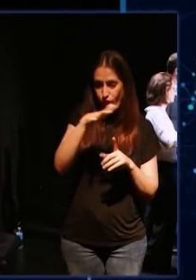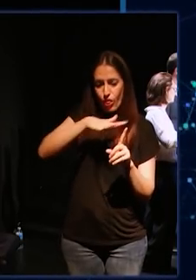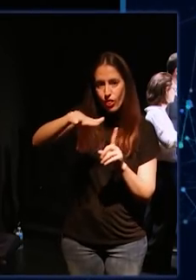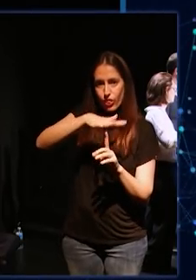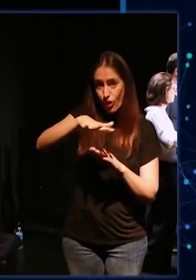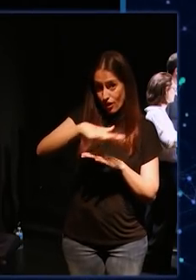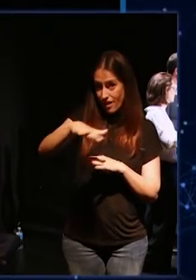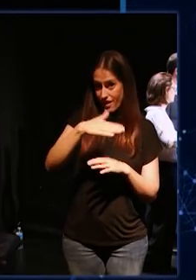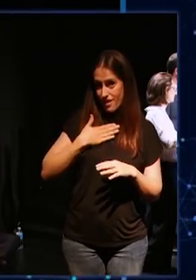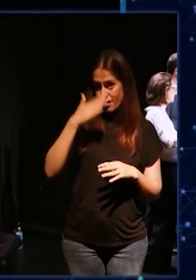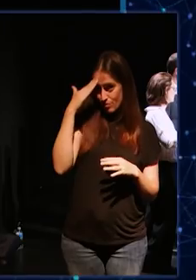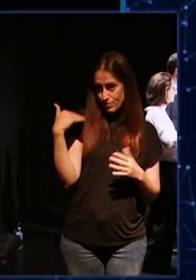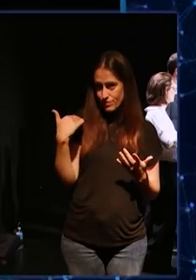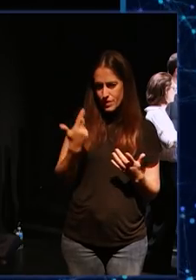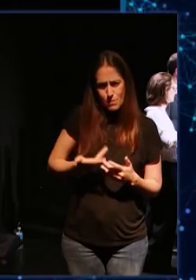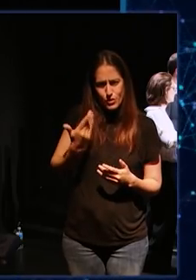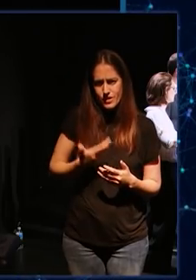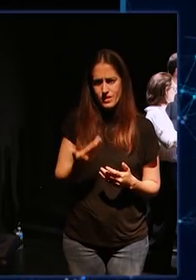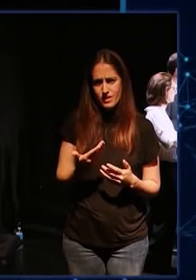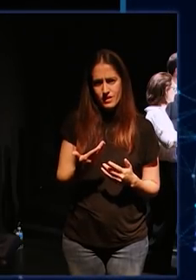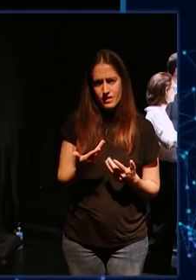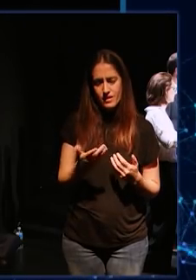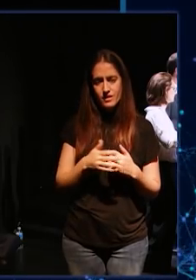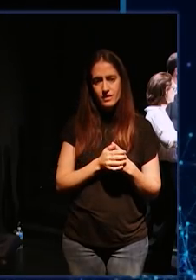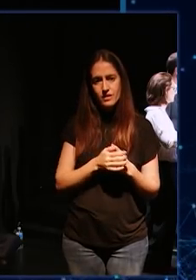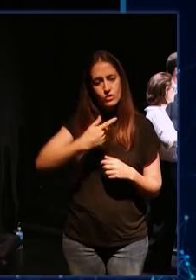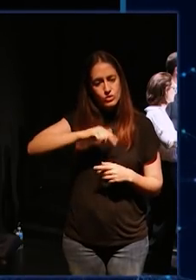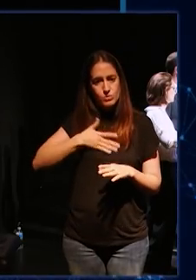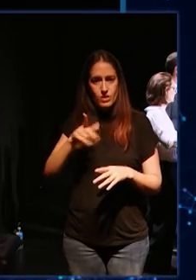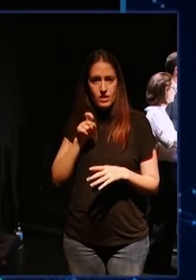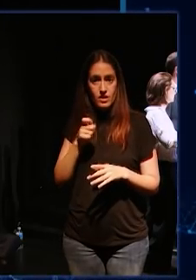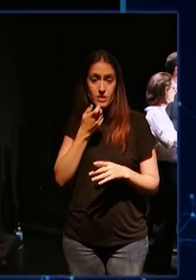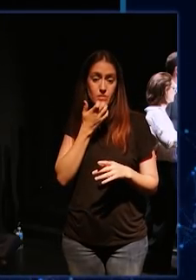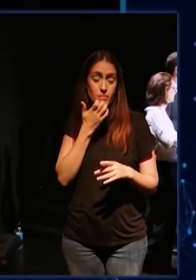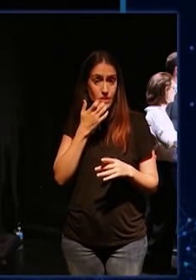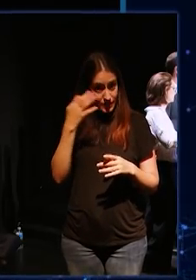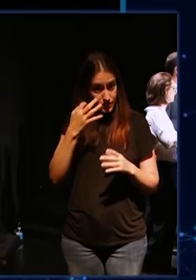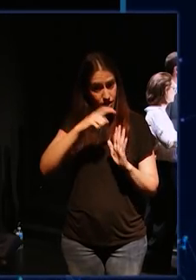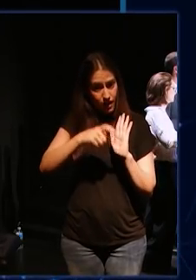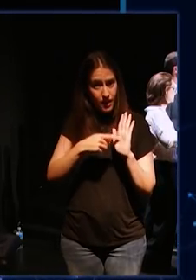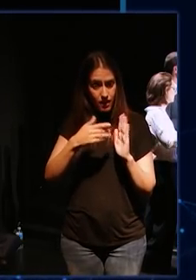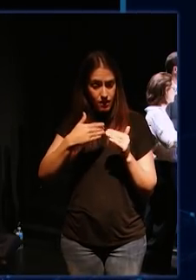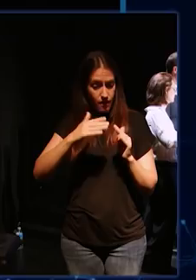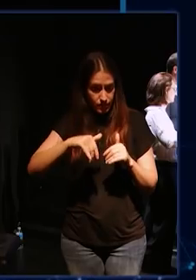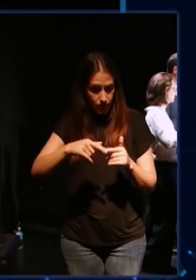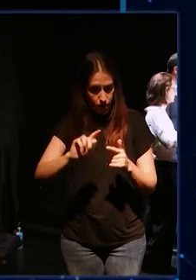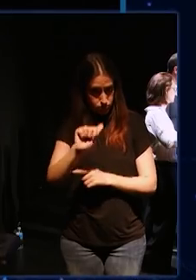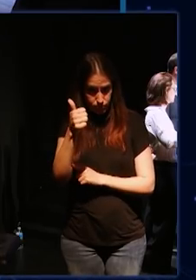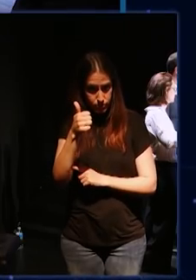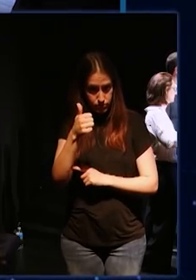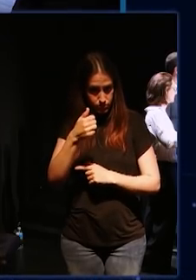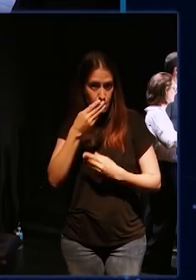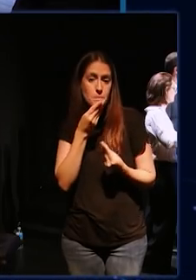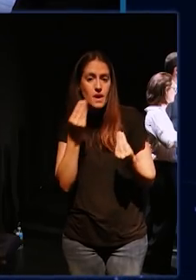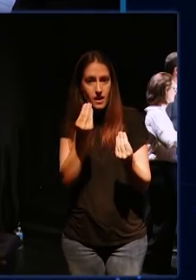en nuestro municipio. Y eso es importantísimo. Y esto es una ley que seguramente se acabe aprobando, porque tiene toda la pinta, pero tenemos que